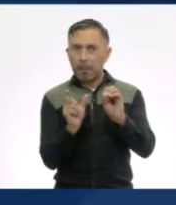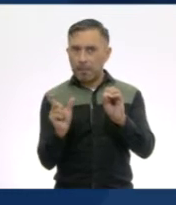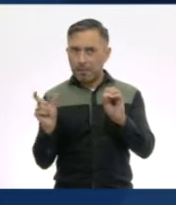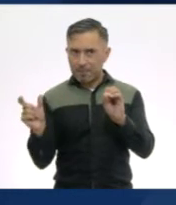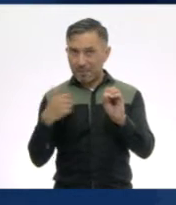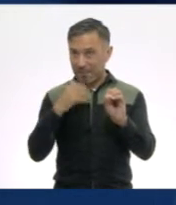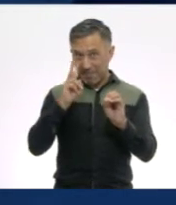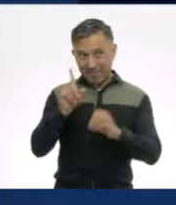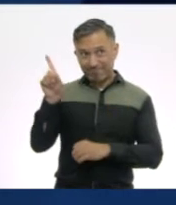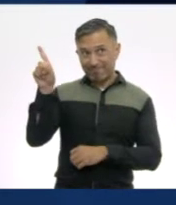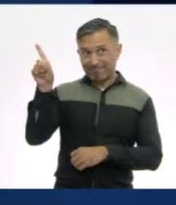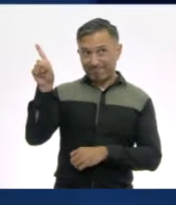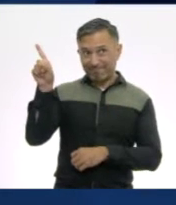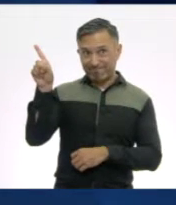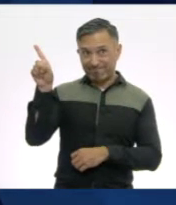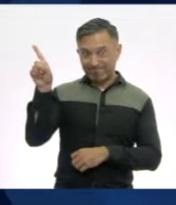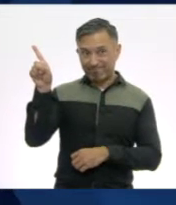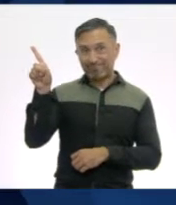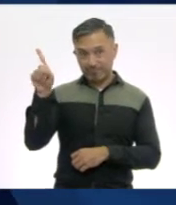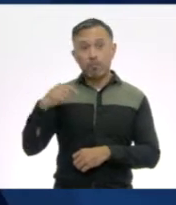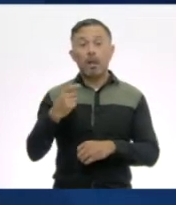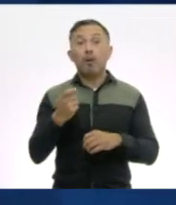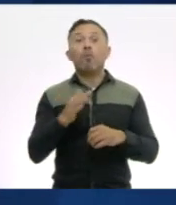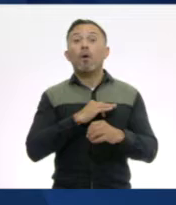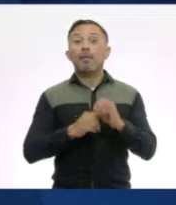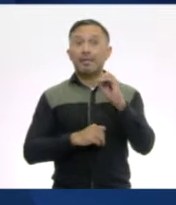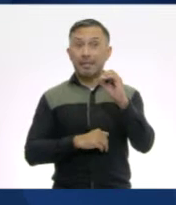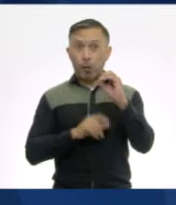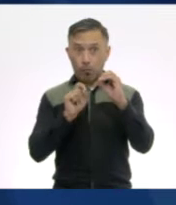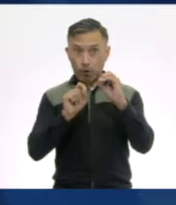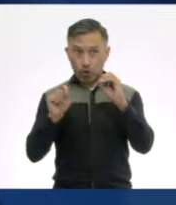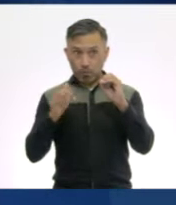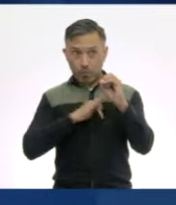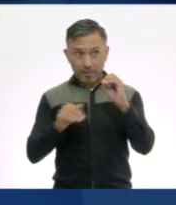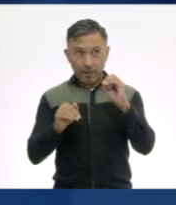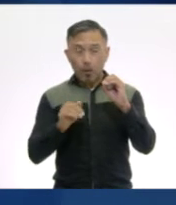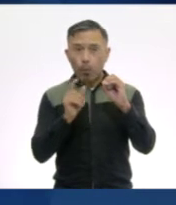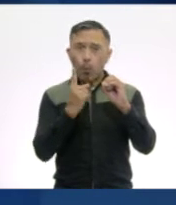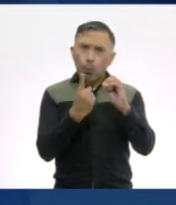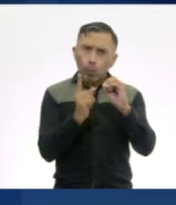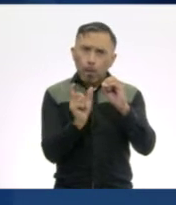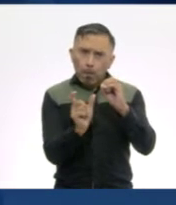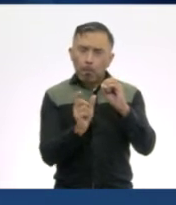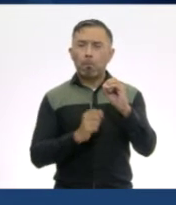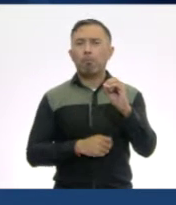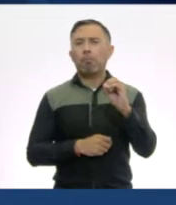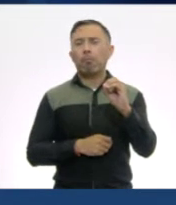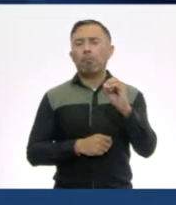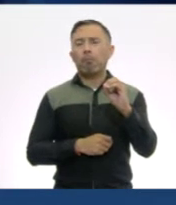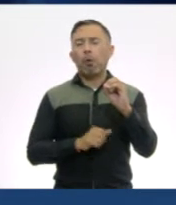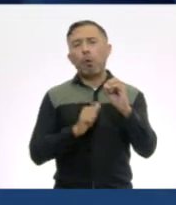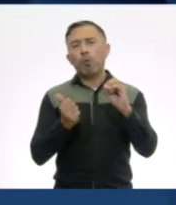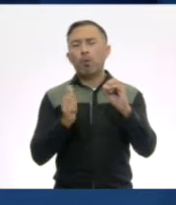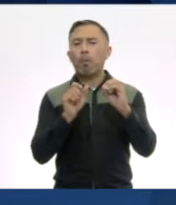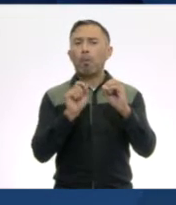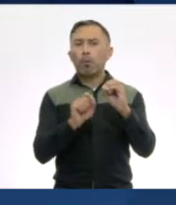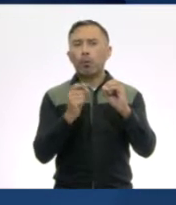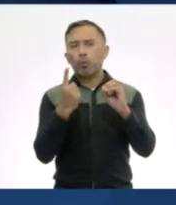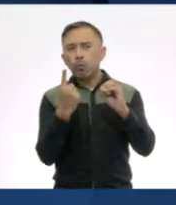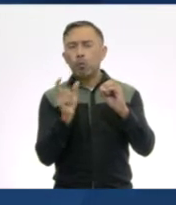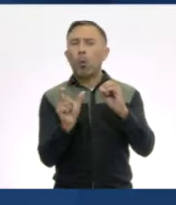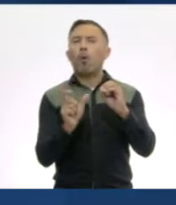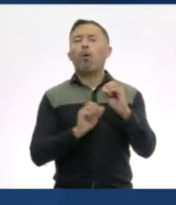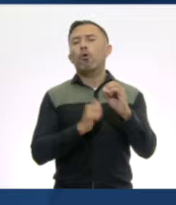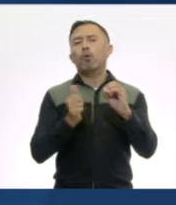exacto, efectivamente están comprobando que no en todos está el mismo número de espacios. Así es. Está el 0, el punto, y en unos hay